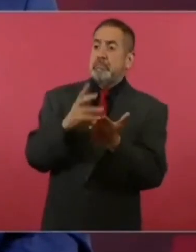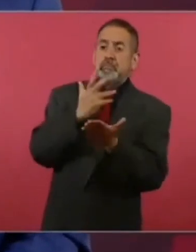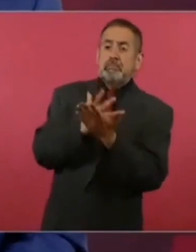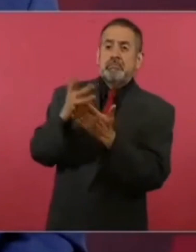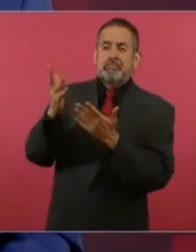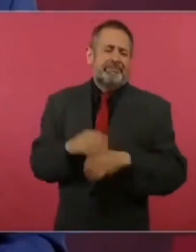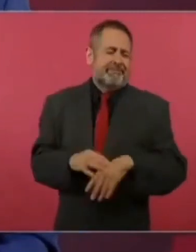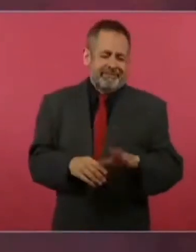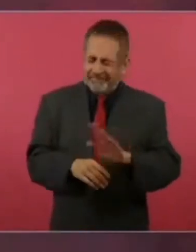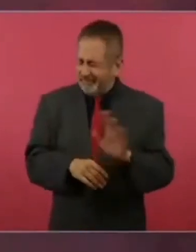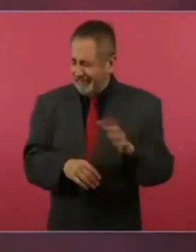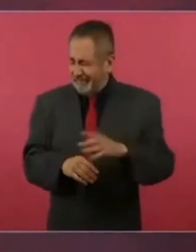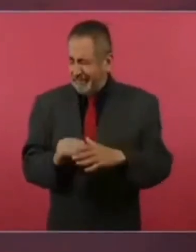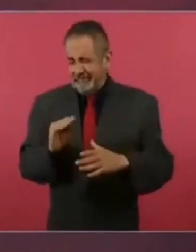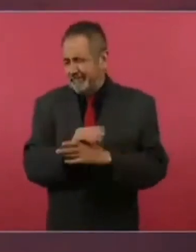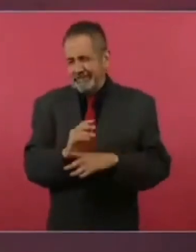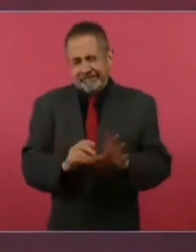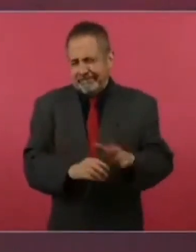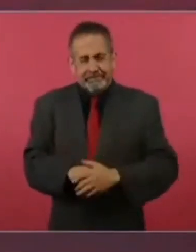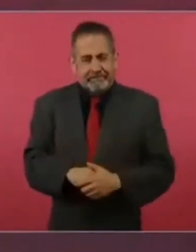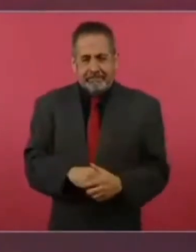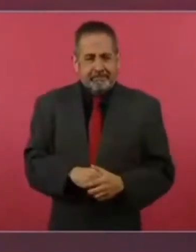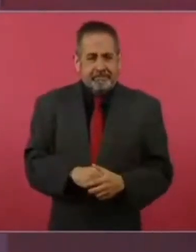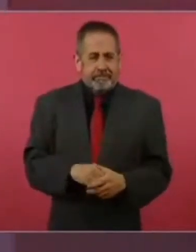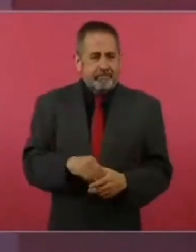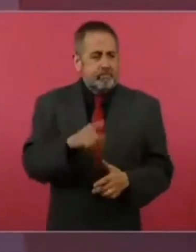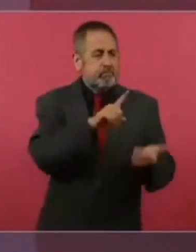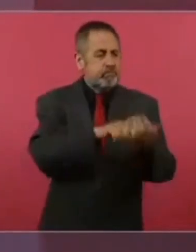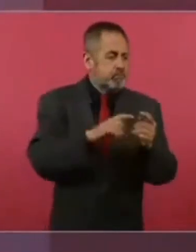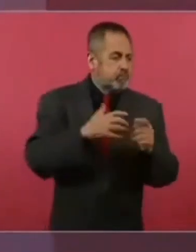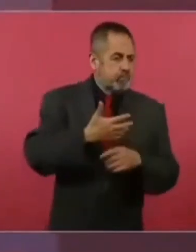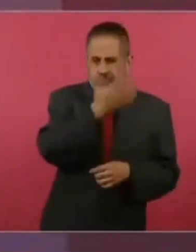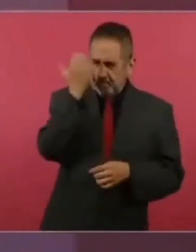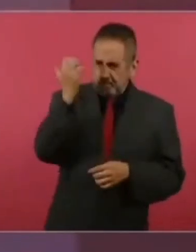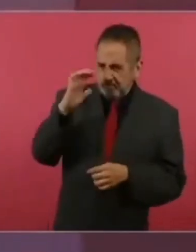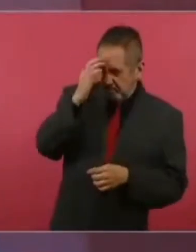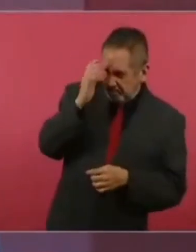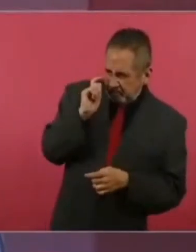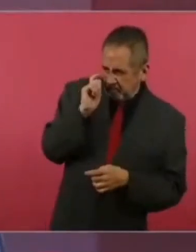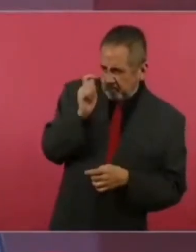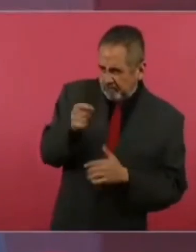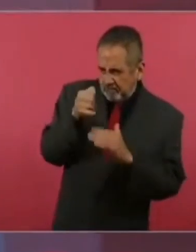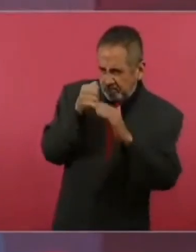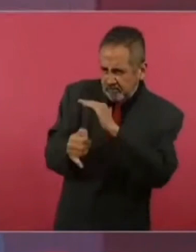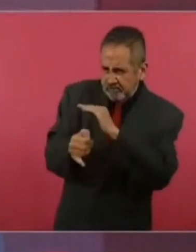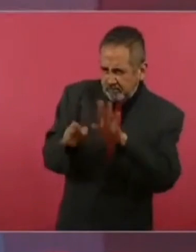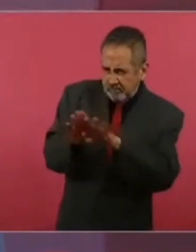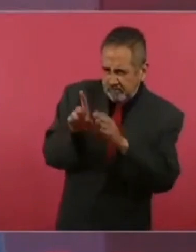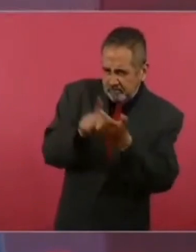No les hagan caso. Los publicistas no tienen conocimiento